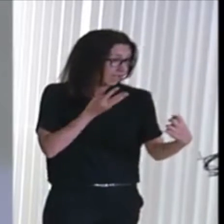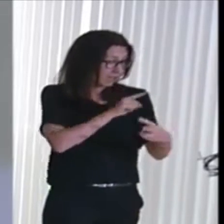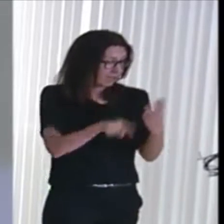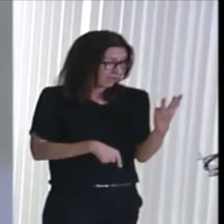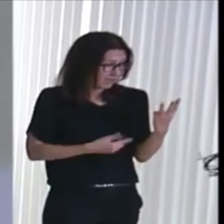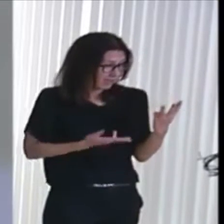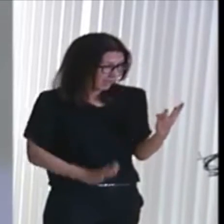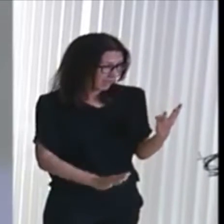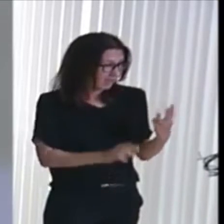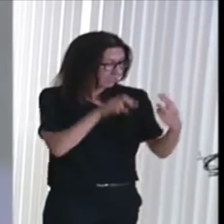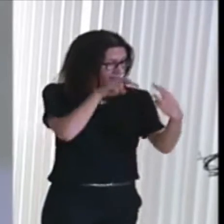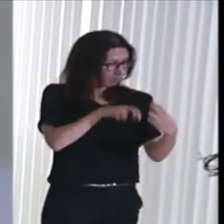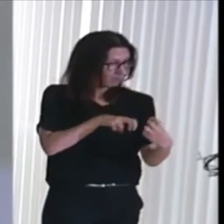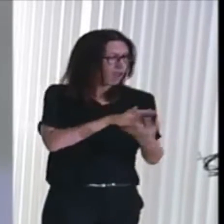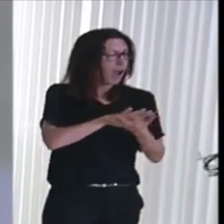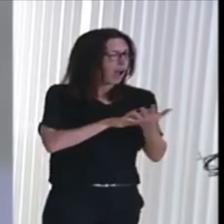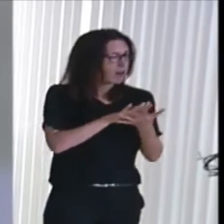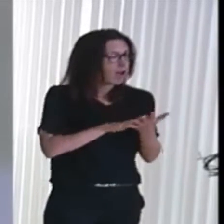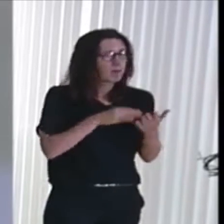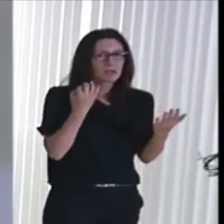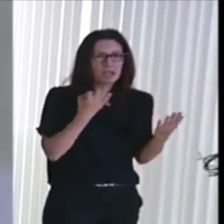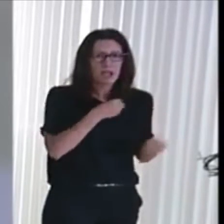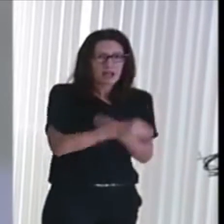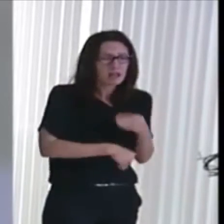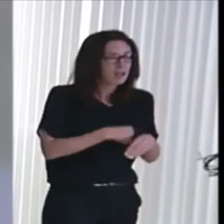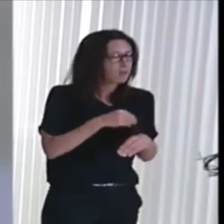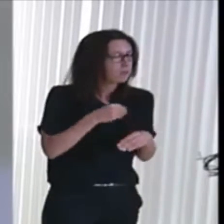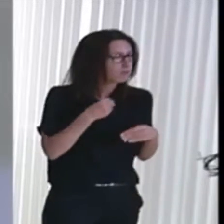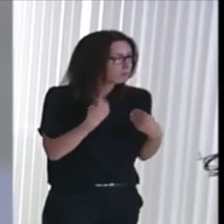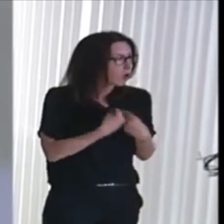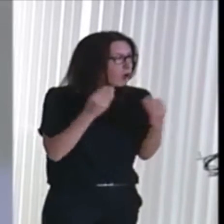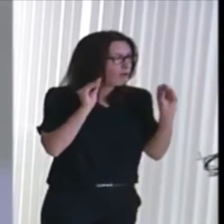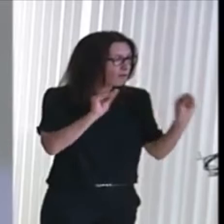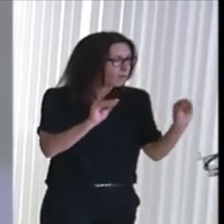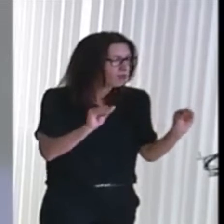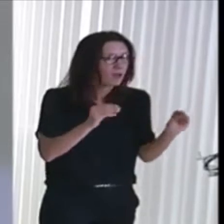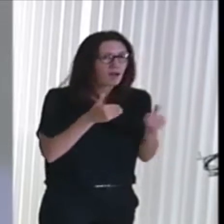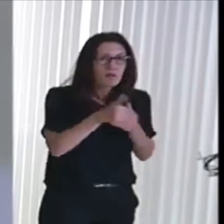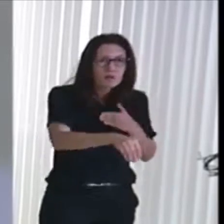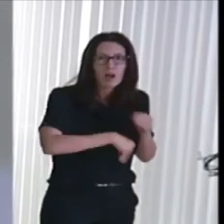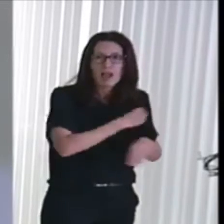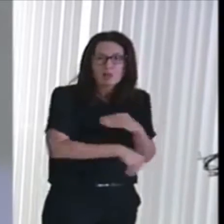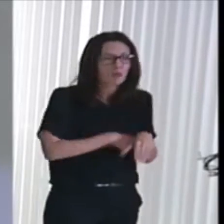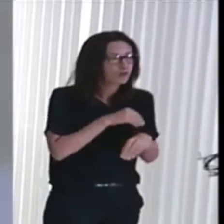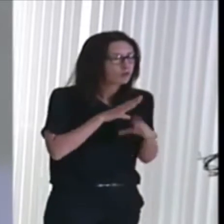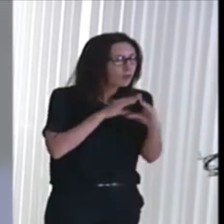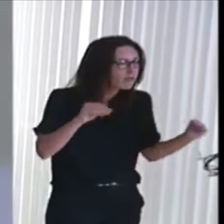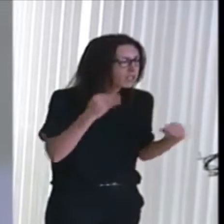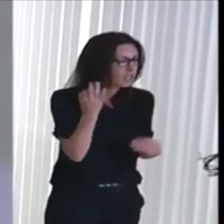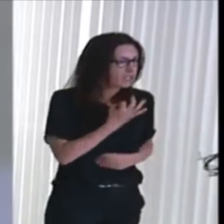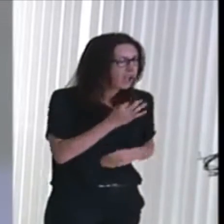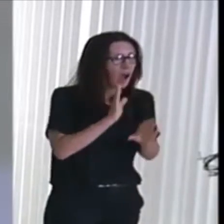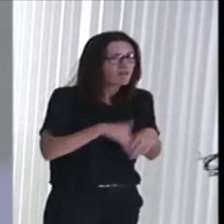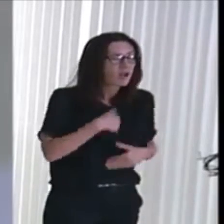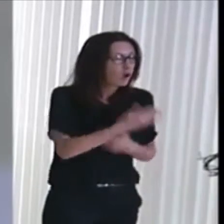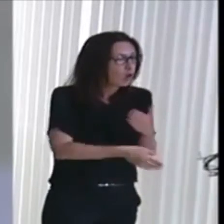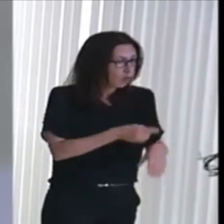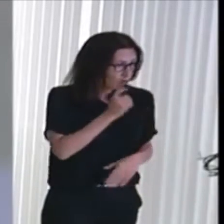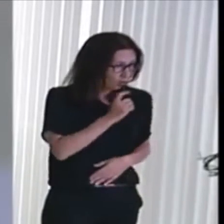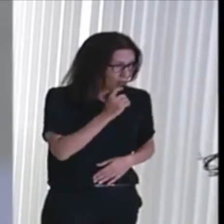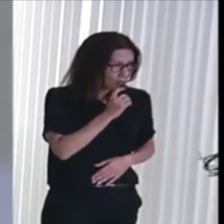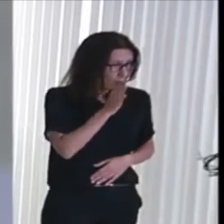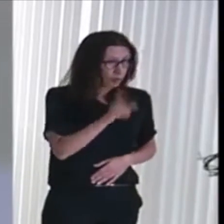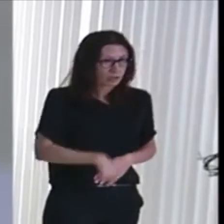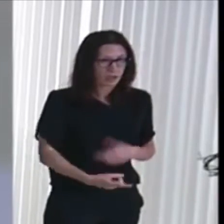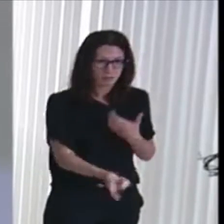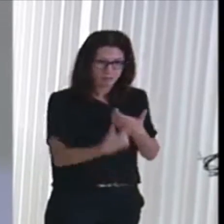dice, mamá, ¿qué podemos hacer con la fundación? ¿Qué vamos a hacer en la universidad? ¿Cómo vamos a tirar esto para adelante? Porque están